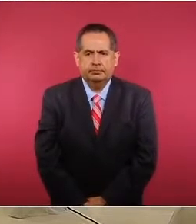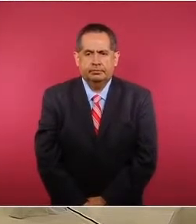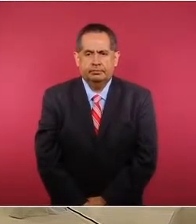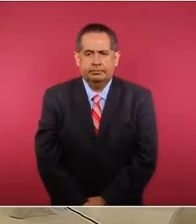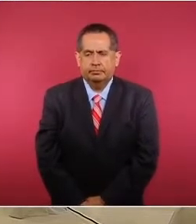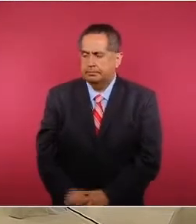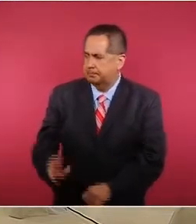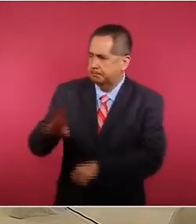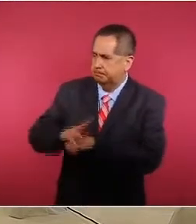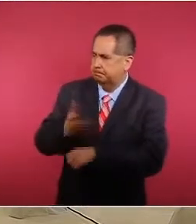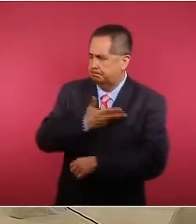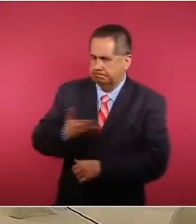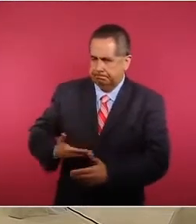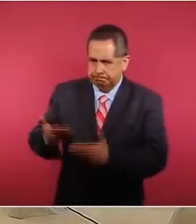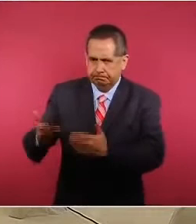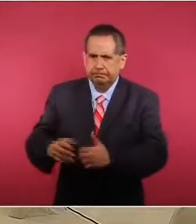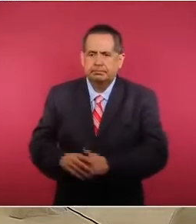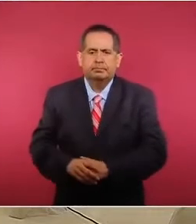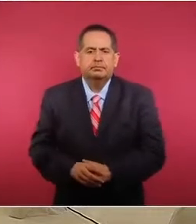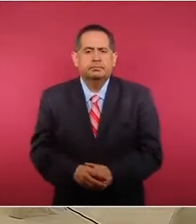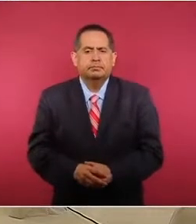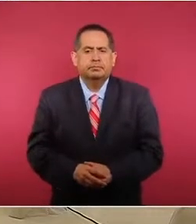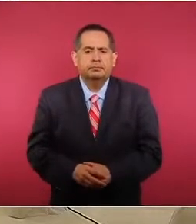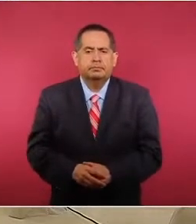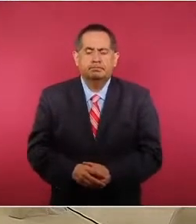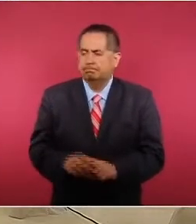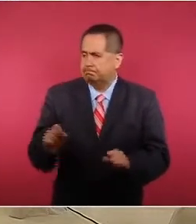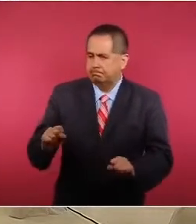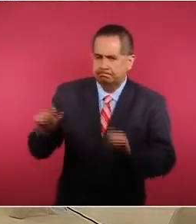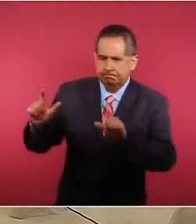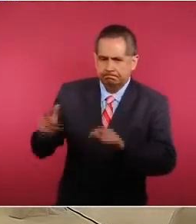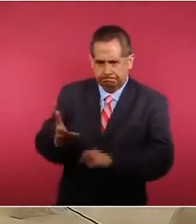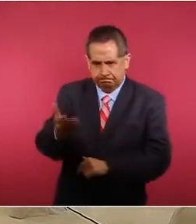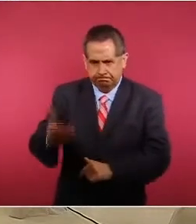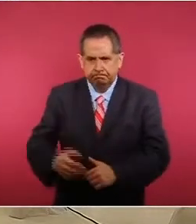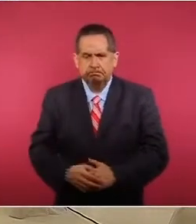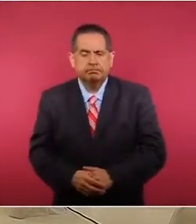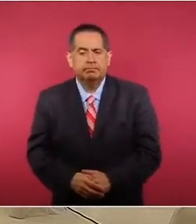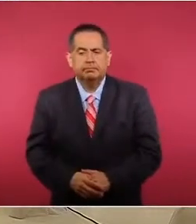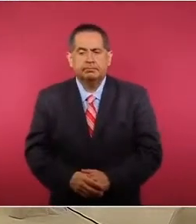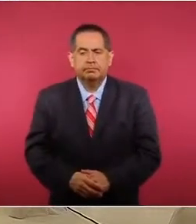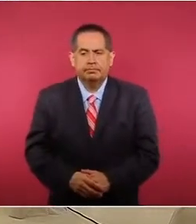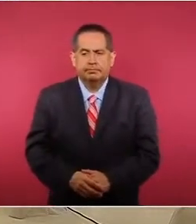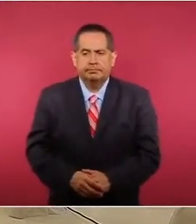Con su permiso, señor presidente, por favor, la lámina.